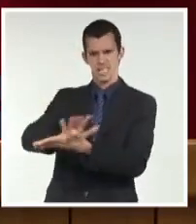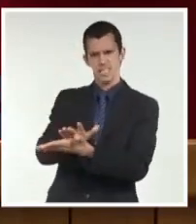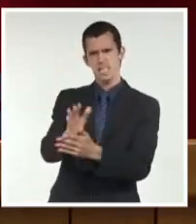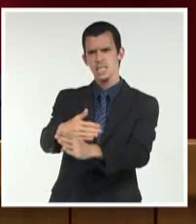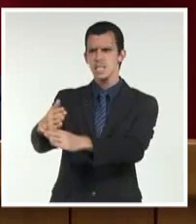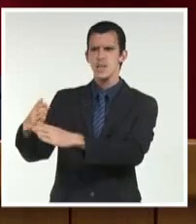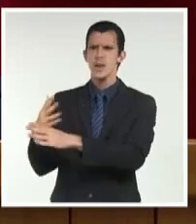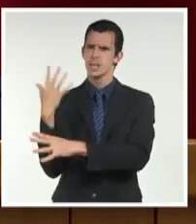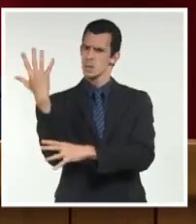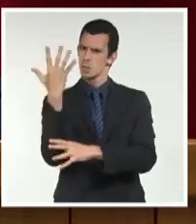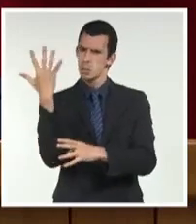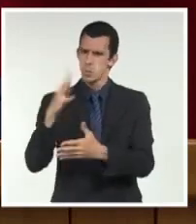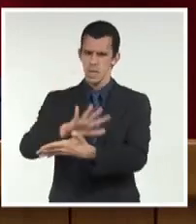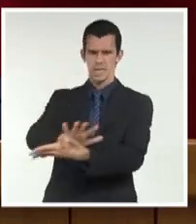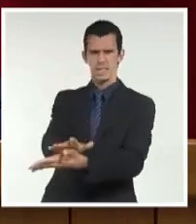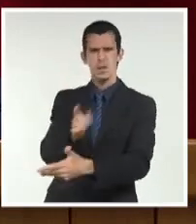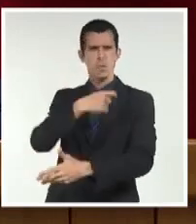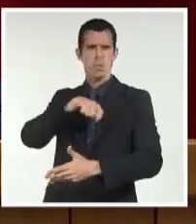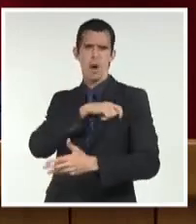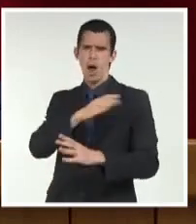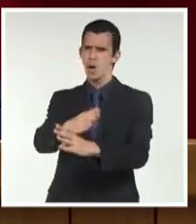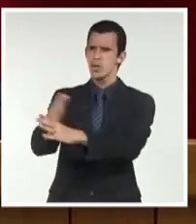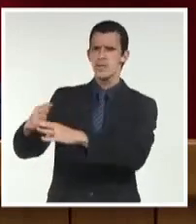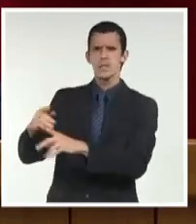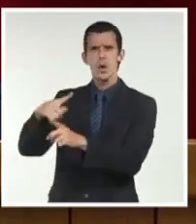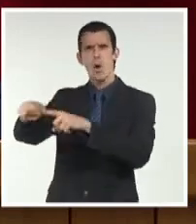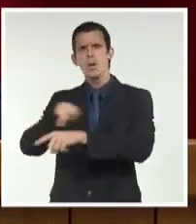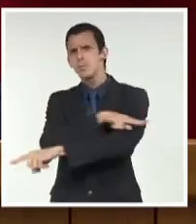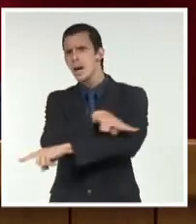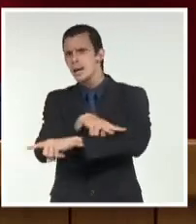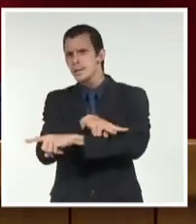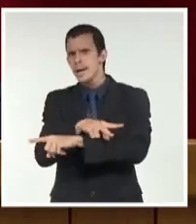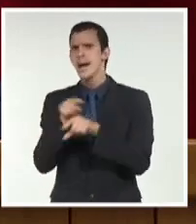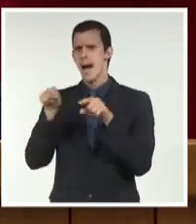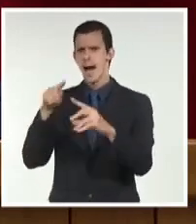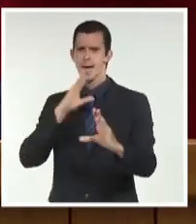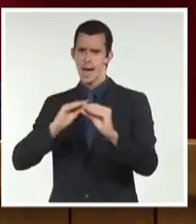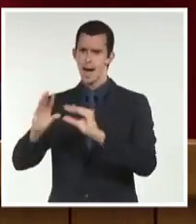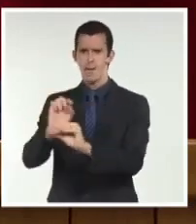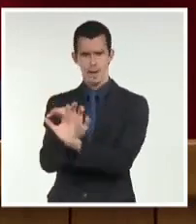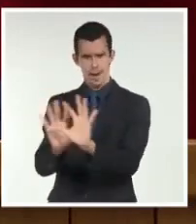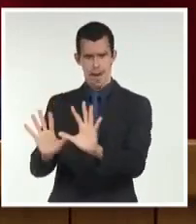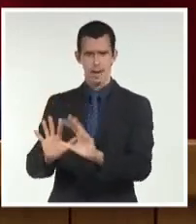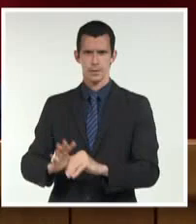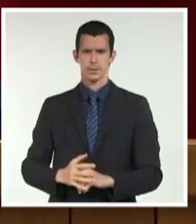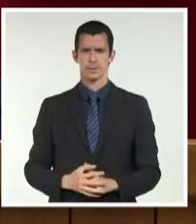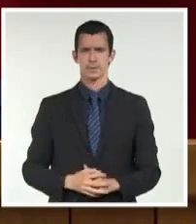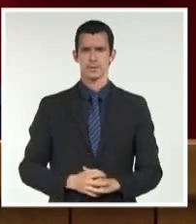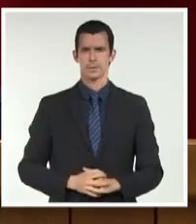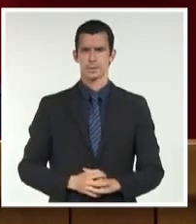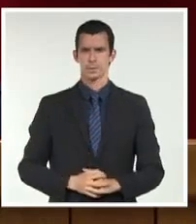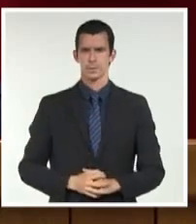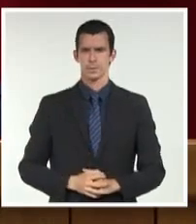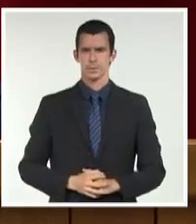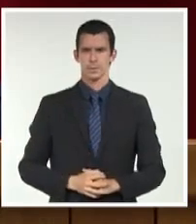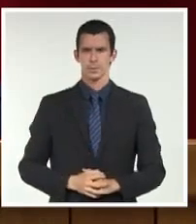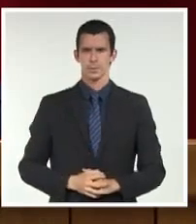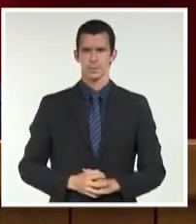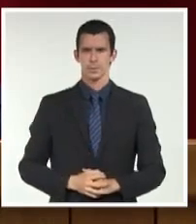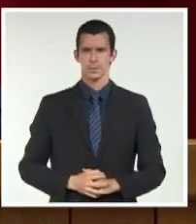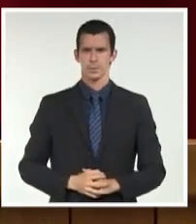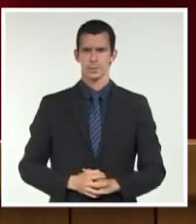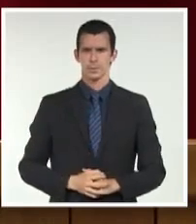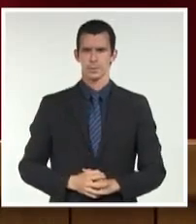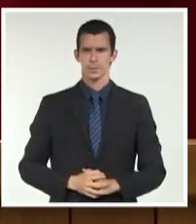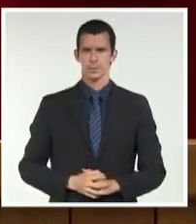medio ambiente. Volviendo a la agresividad contra nuestro país, el Departamento de Estado de los Estados Unidos